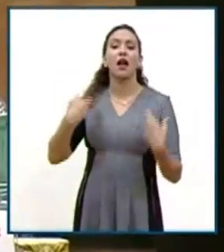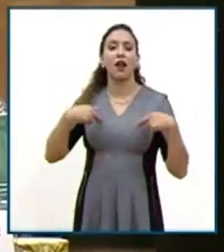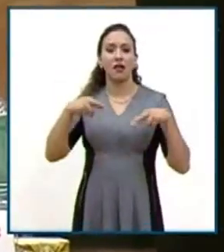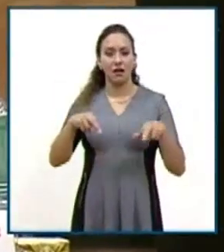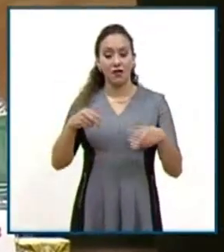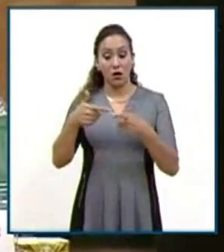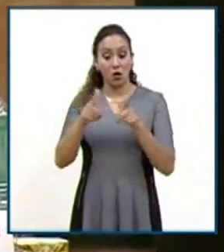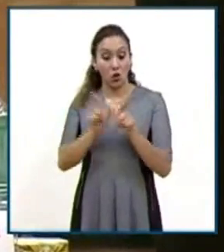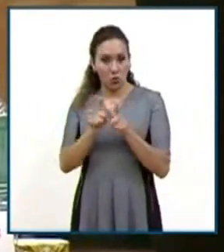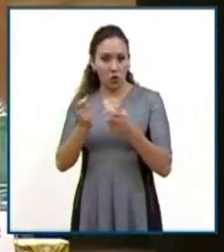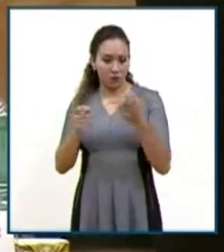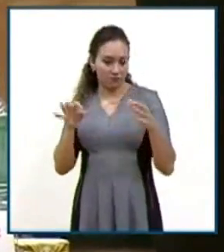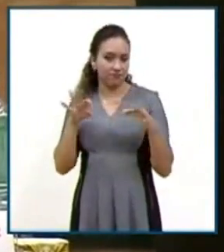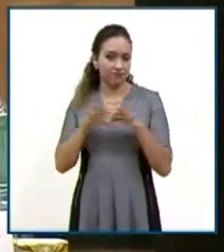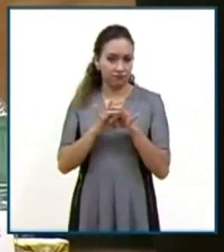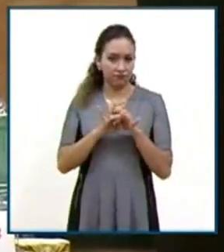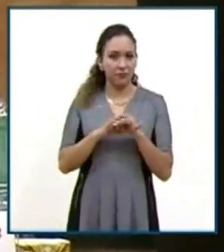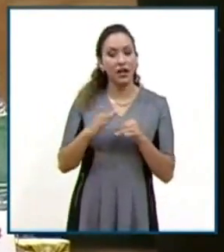Tribunal Electoral.